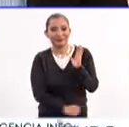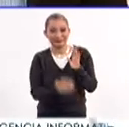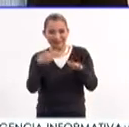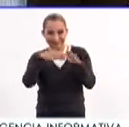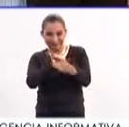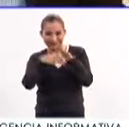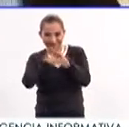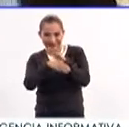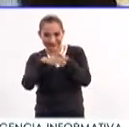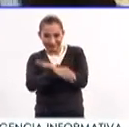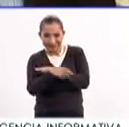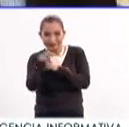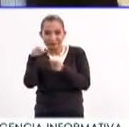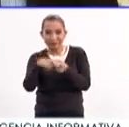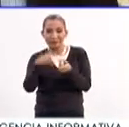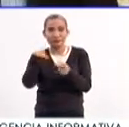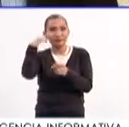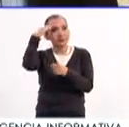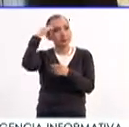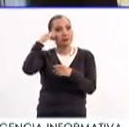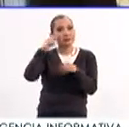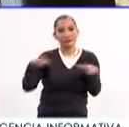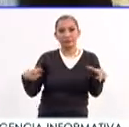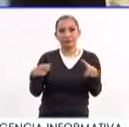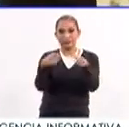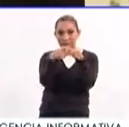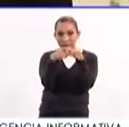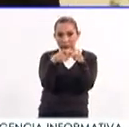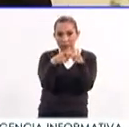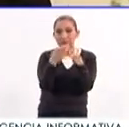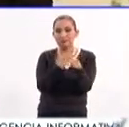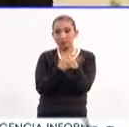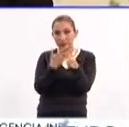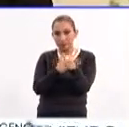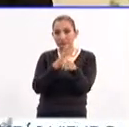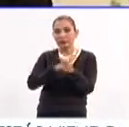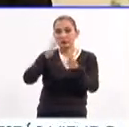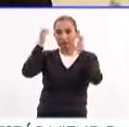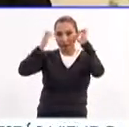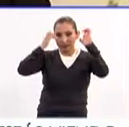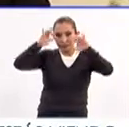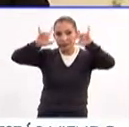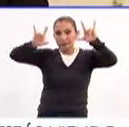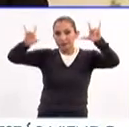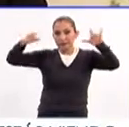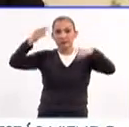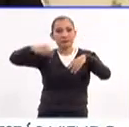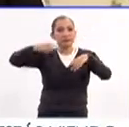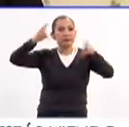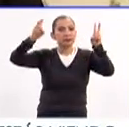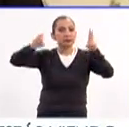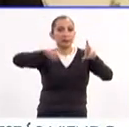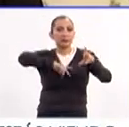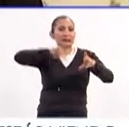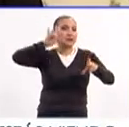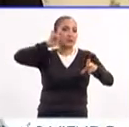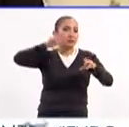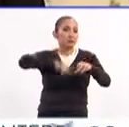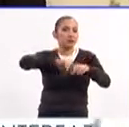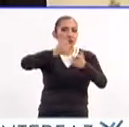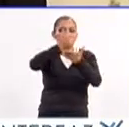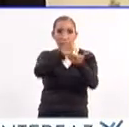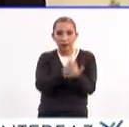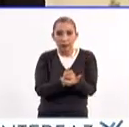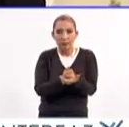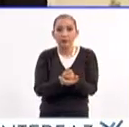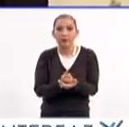colectivo Metro en la estación Pino Suárez tenemos ahí una exposición que se llama Mis Diablos, Mi Ciudad,